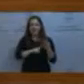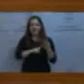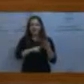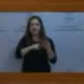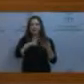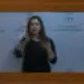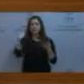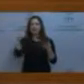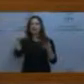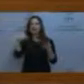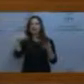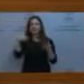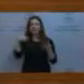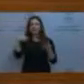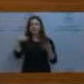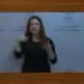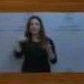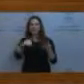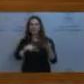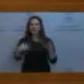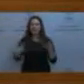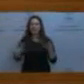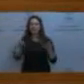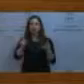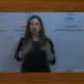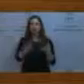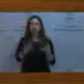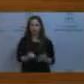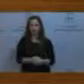Confederación Hidrográfica de aquella del Norte.